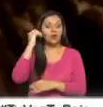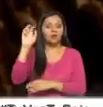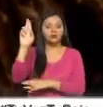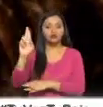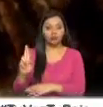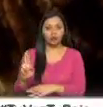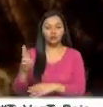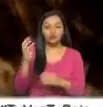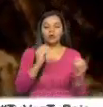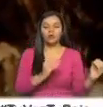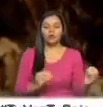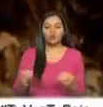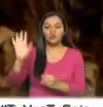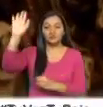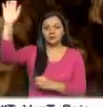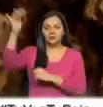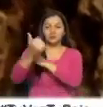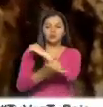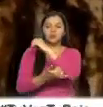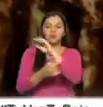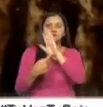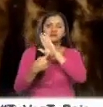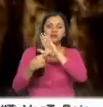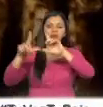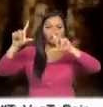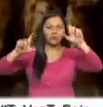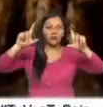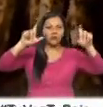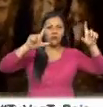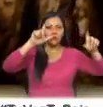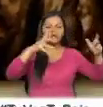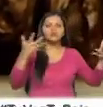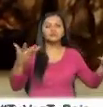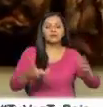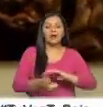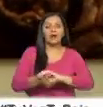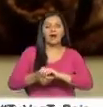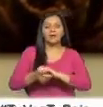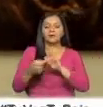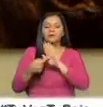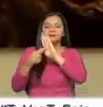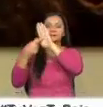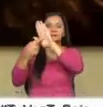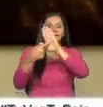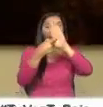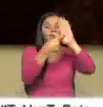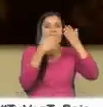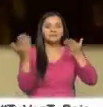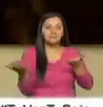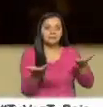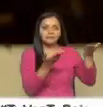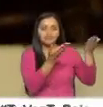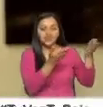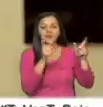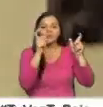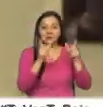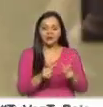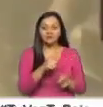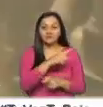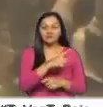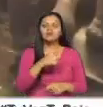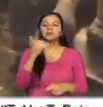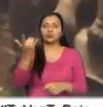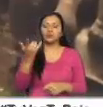en ese país una exhibición con fotografías de las Islas Galápagos. La muestra, denominada Enchanting Galápagos